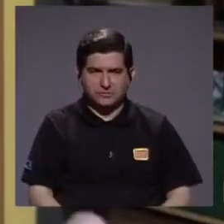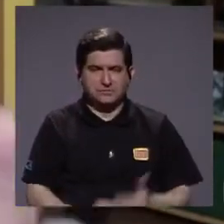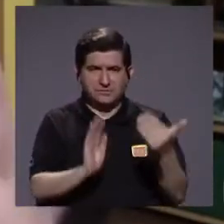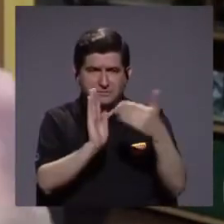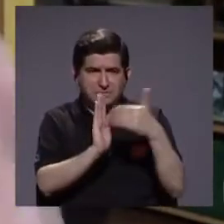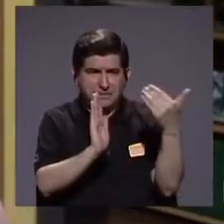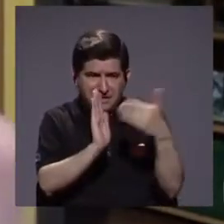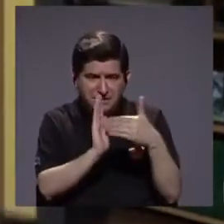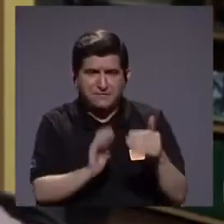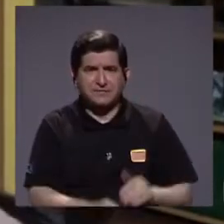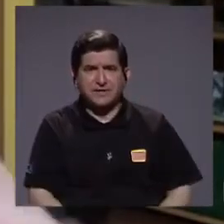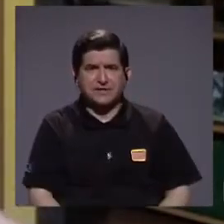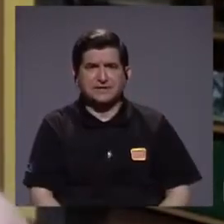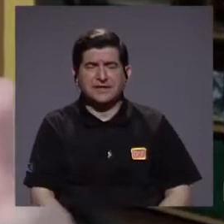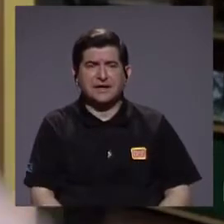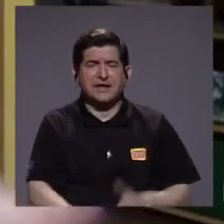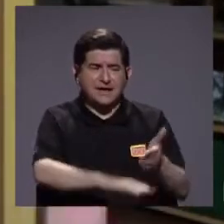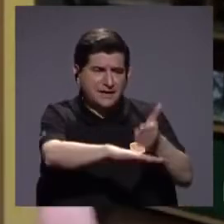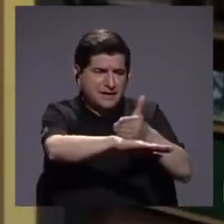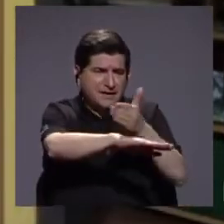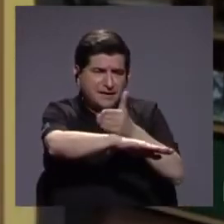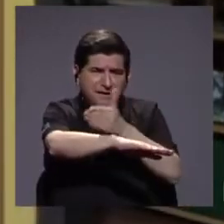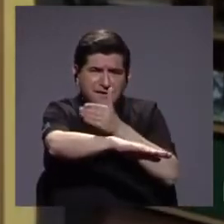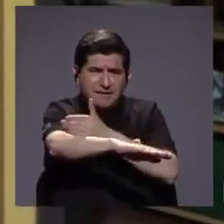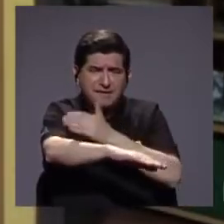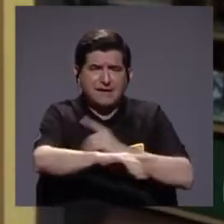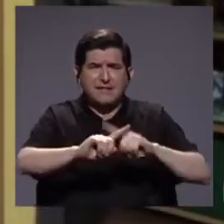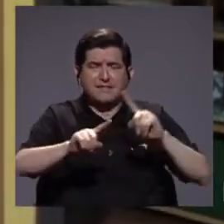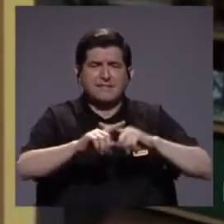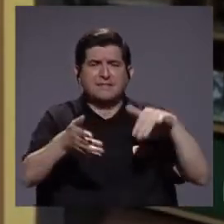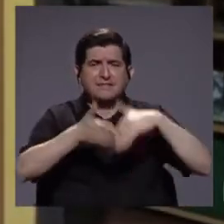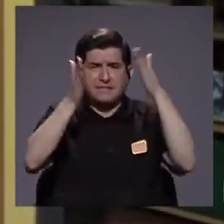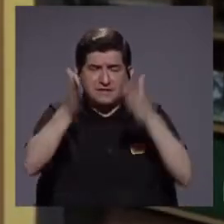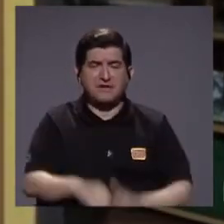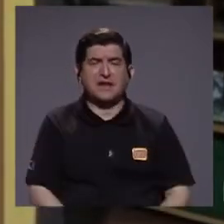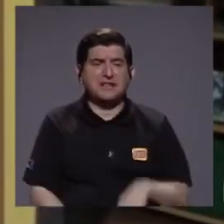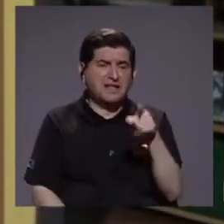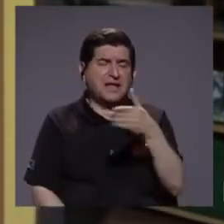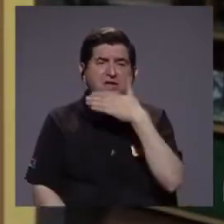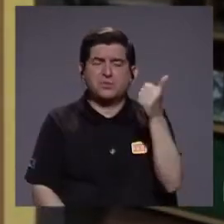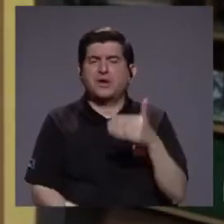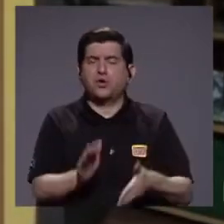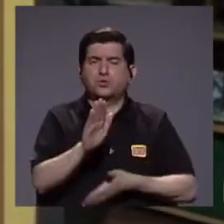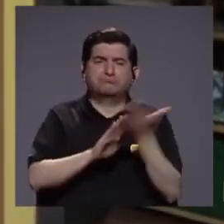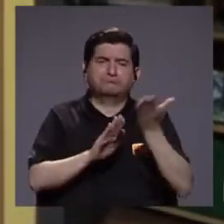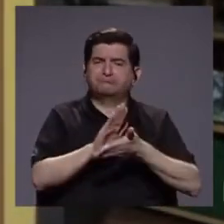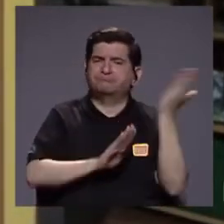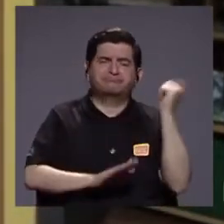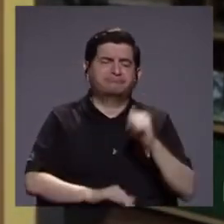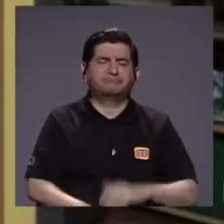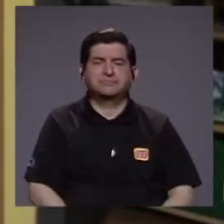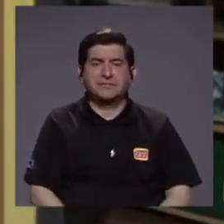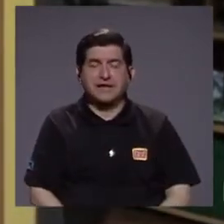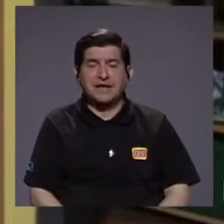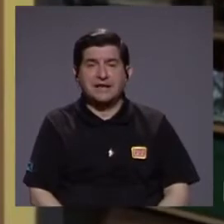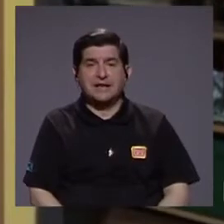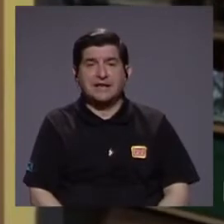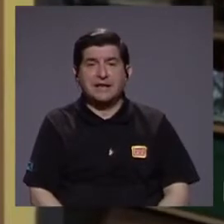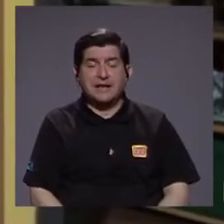afectado el progreso y el avance de muchos de estudiantes y optan por retirarse. Es una situación